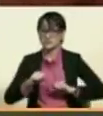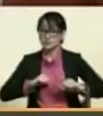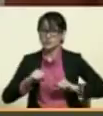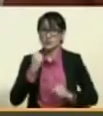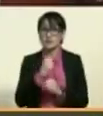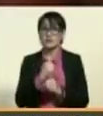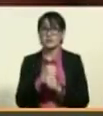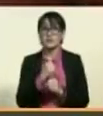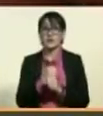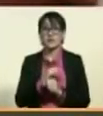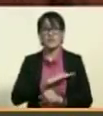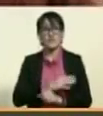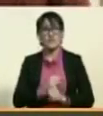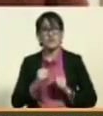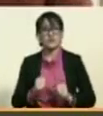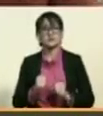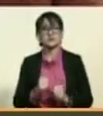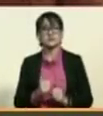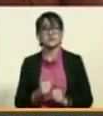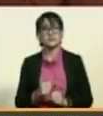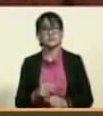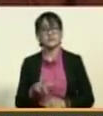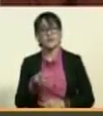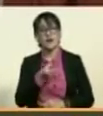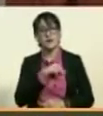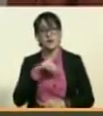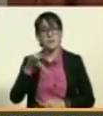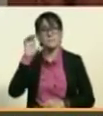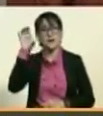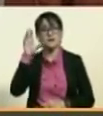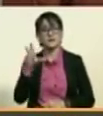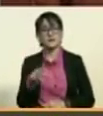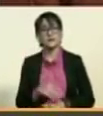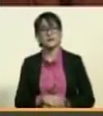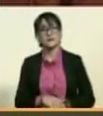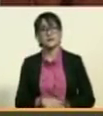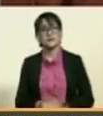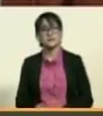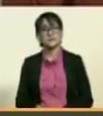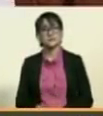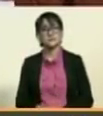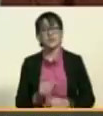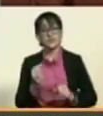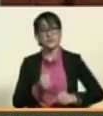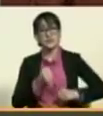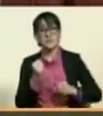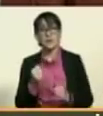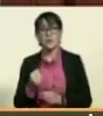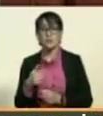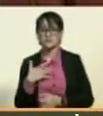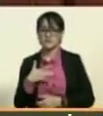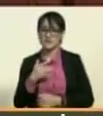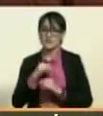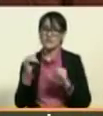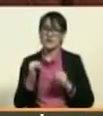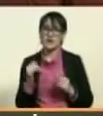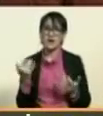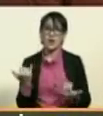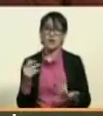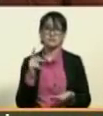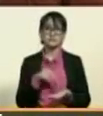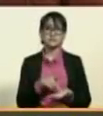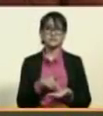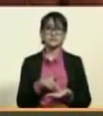camarada. Con fuerza. Carné de la patria. Carné de la patria. Del Tamacuro, estoy muy feliz de estar aquí. He